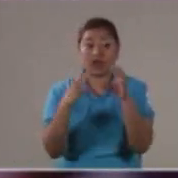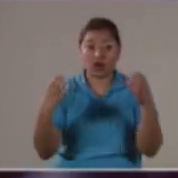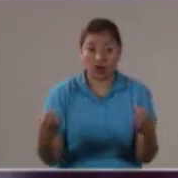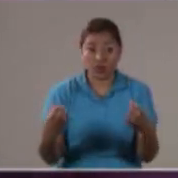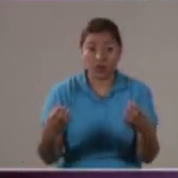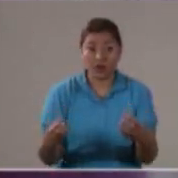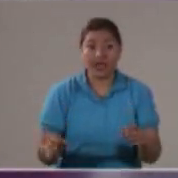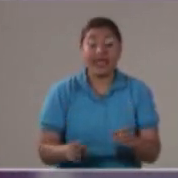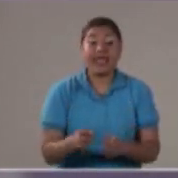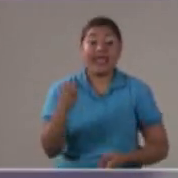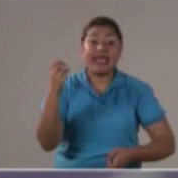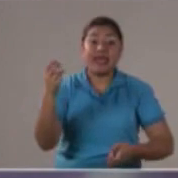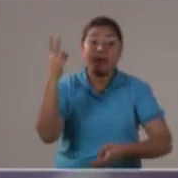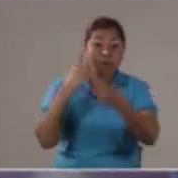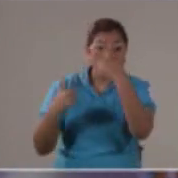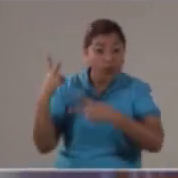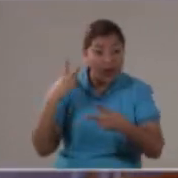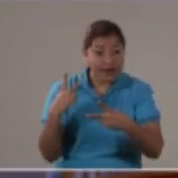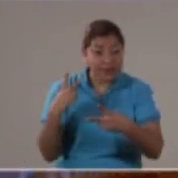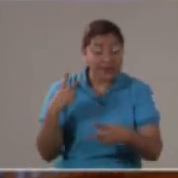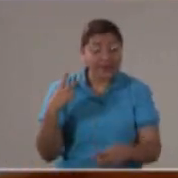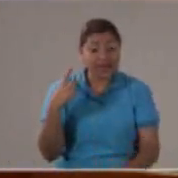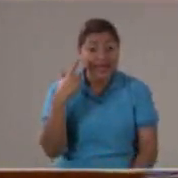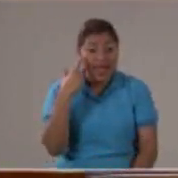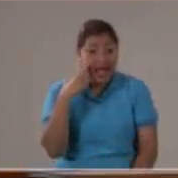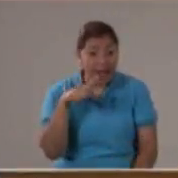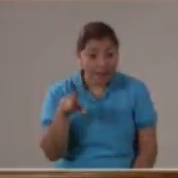Vuelve a probar.